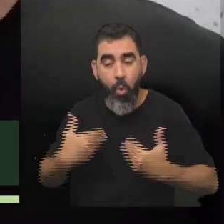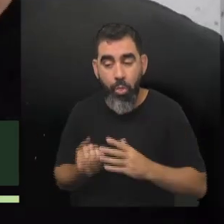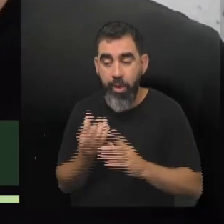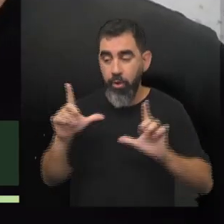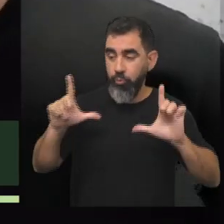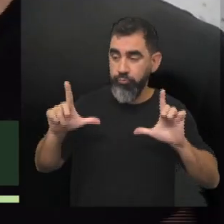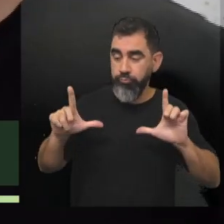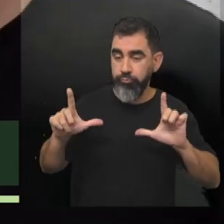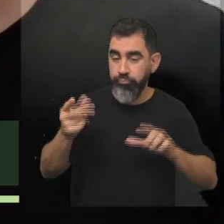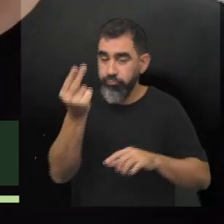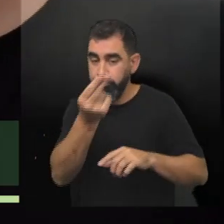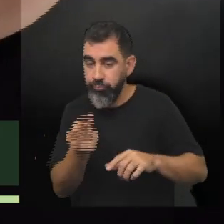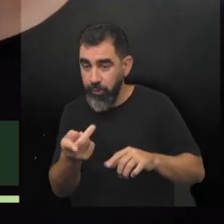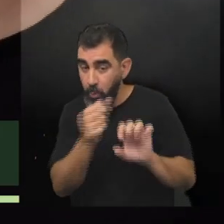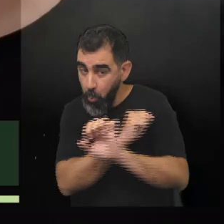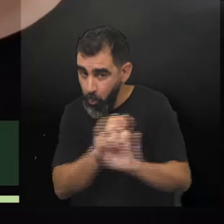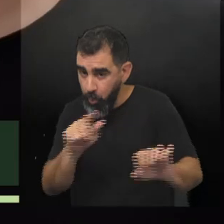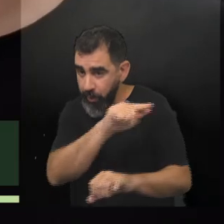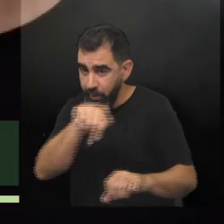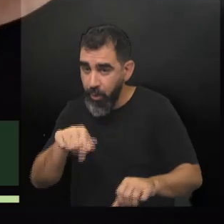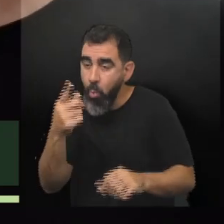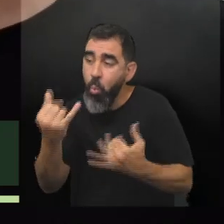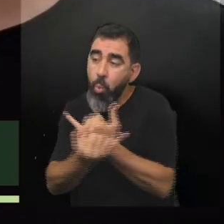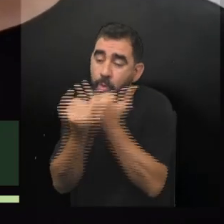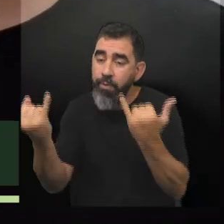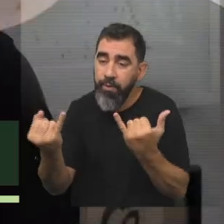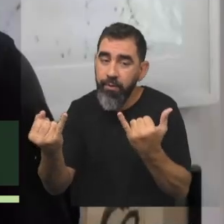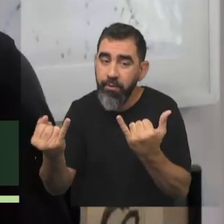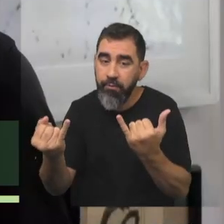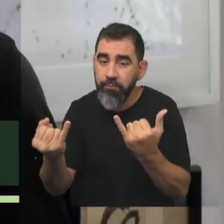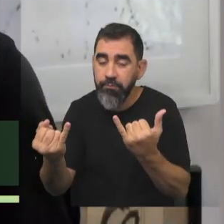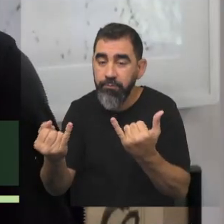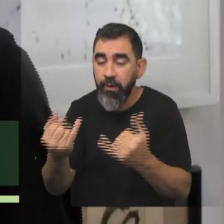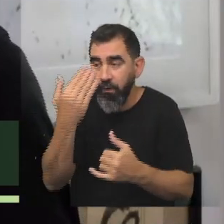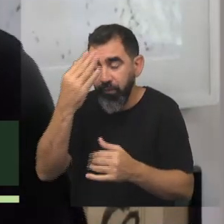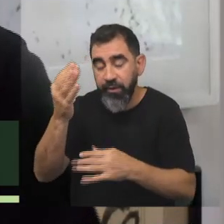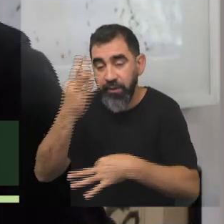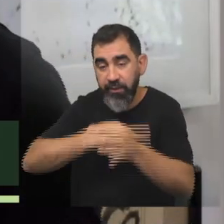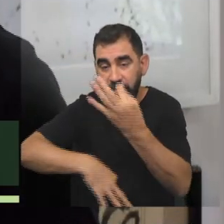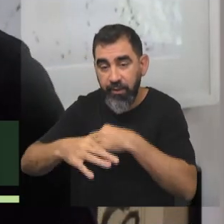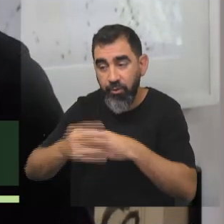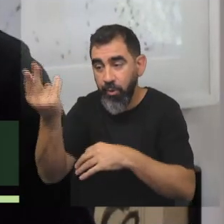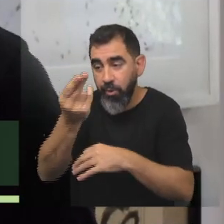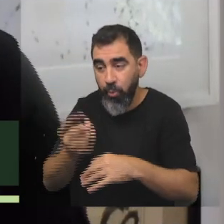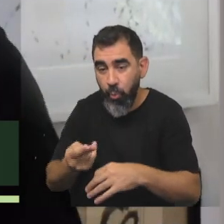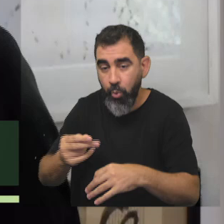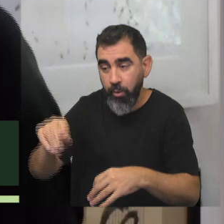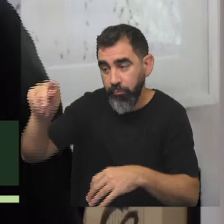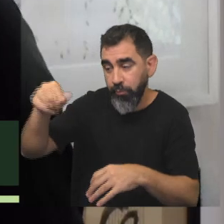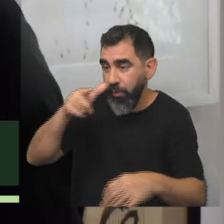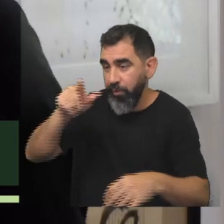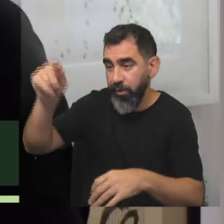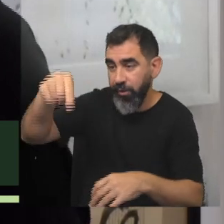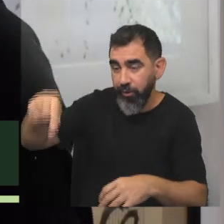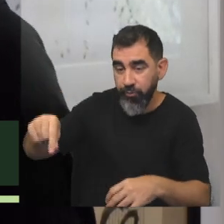entonces ahora le dijimos si se animaba a venir uno de esos días y estar en las Galerías del Solis con su taller haciendo retratos a mano alzada y es